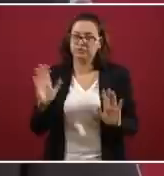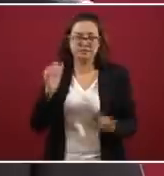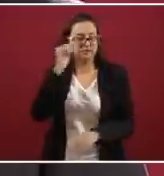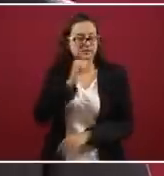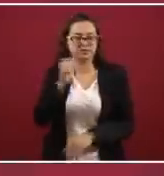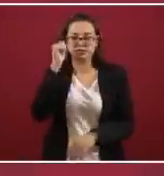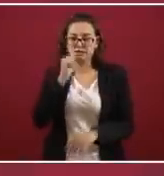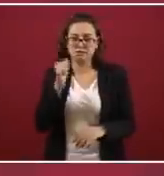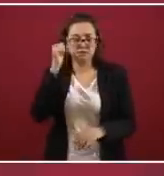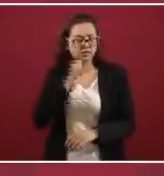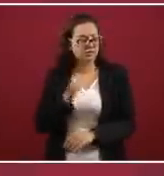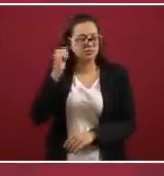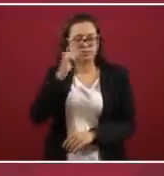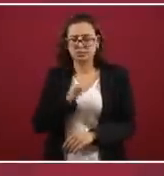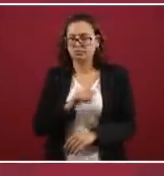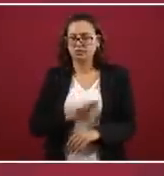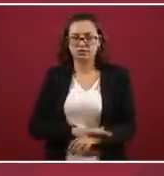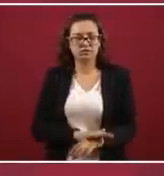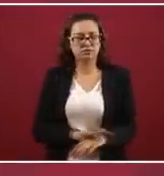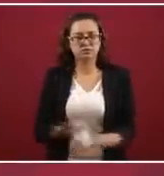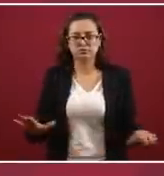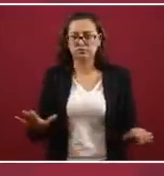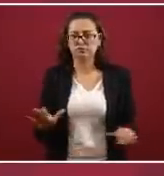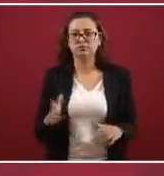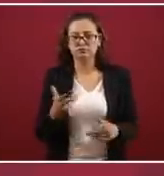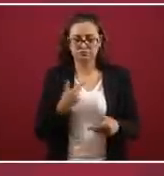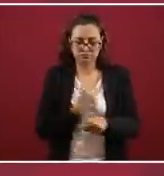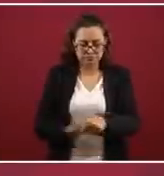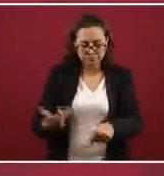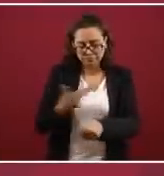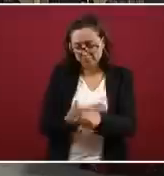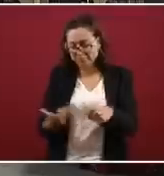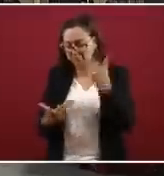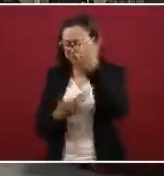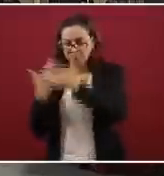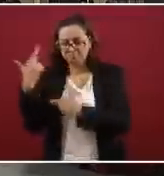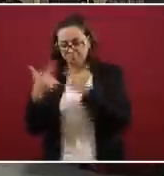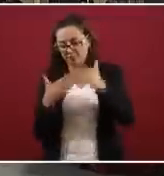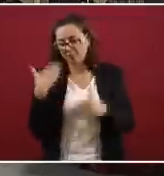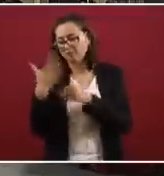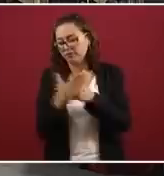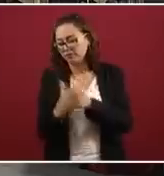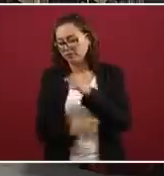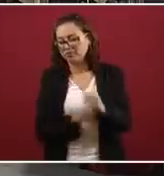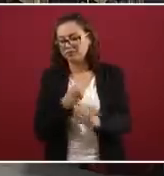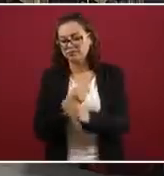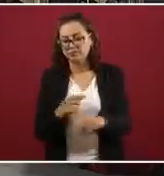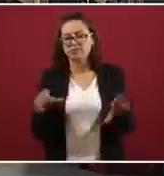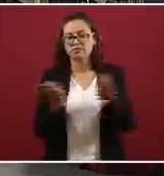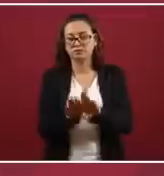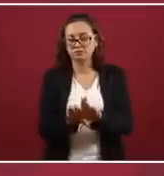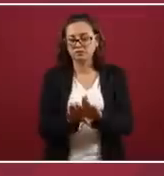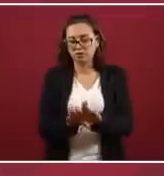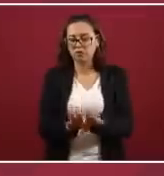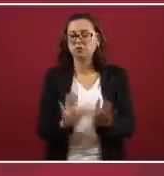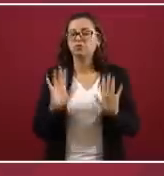En eso estamos. Estamos haciendo la revisión y tenemos que llegar al acuerdo.